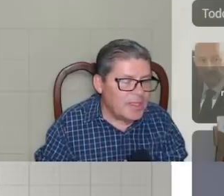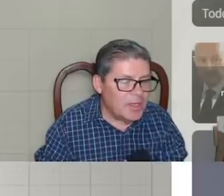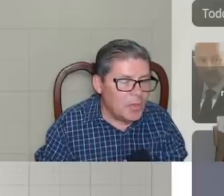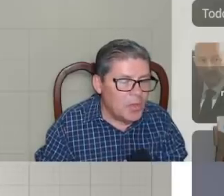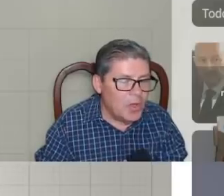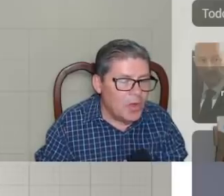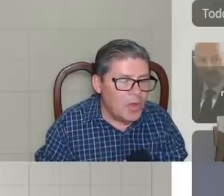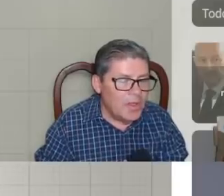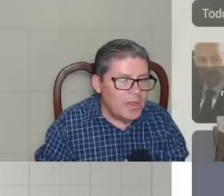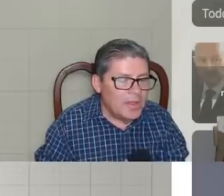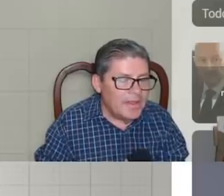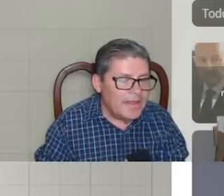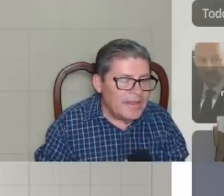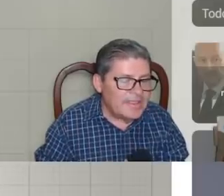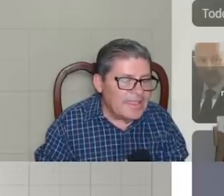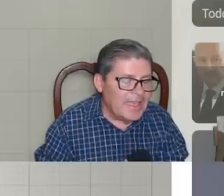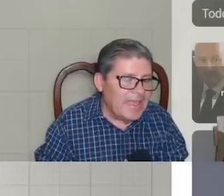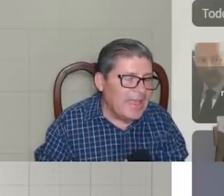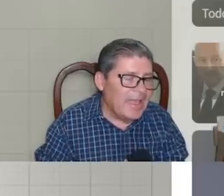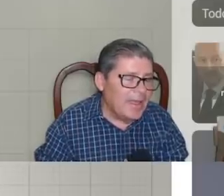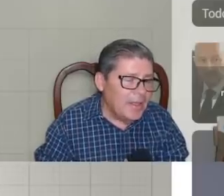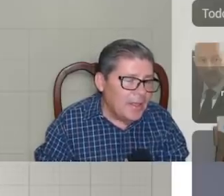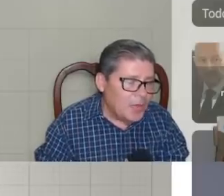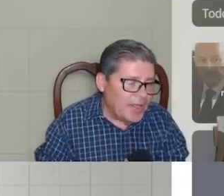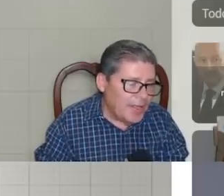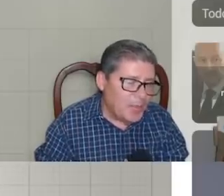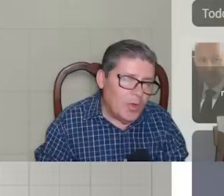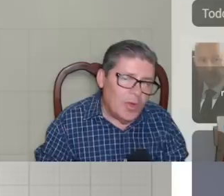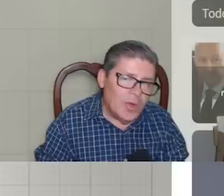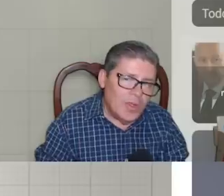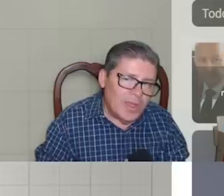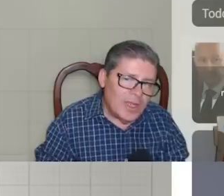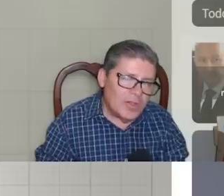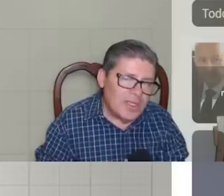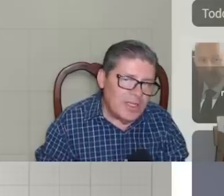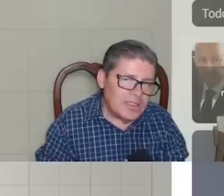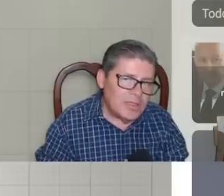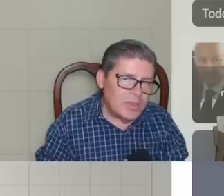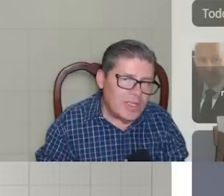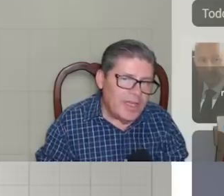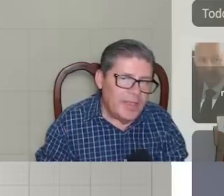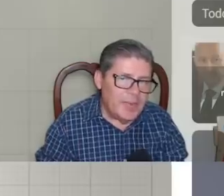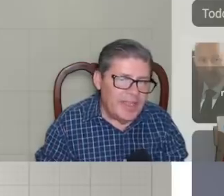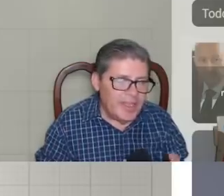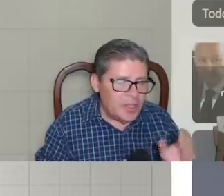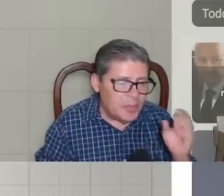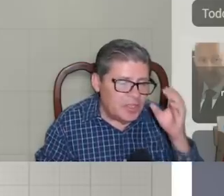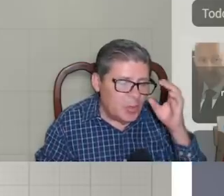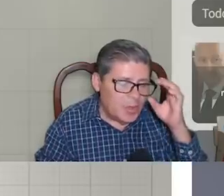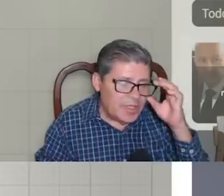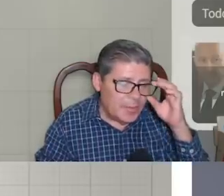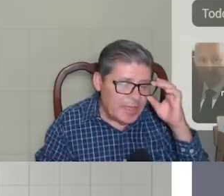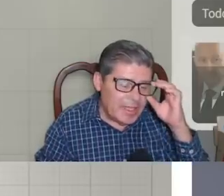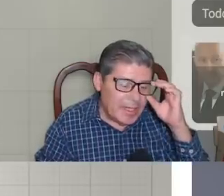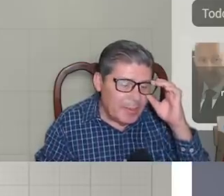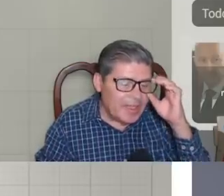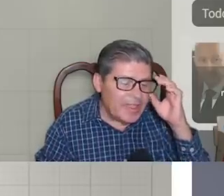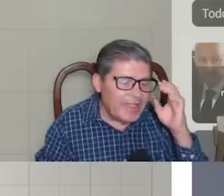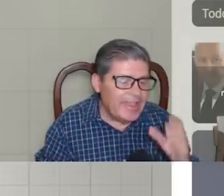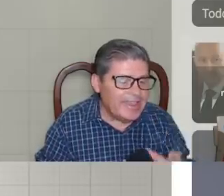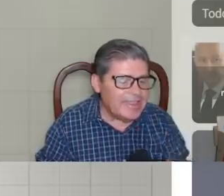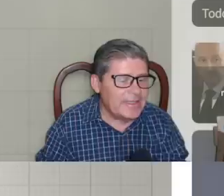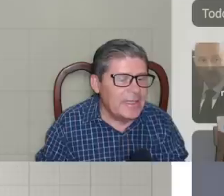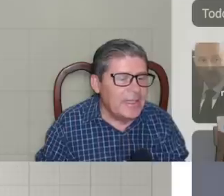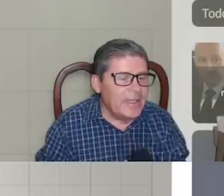veamos aquí cómo está, por ejemplo, Carlos Salinas de Gortari y Peña Nieto, pues se encuentran